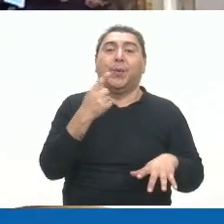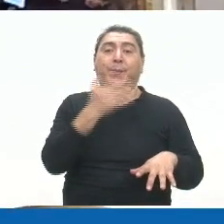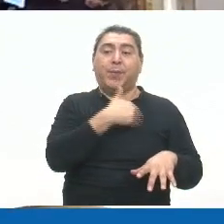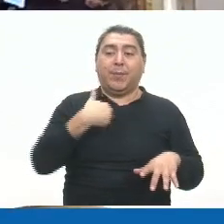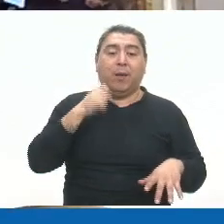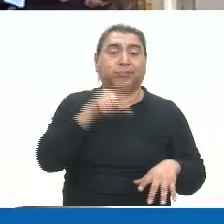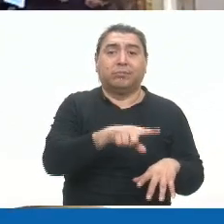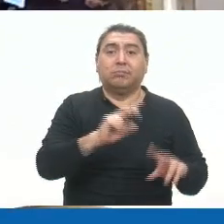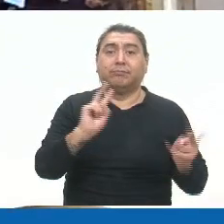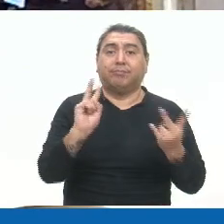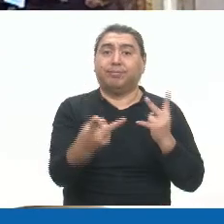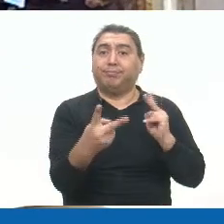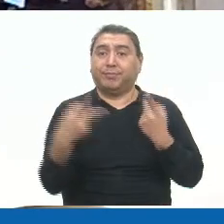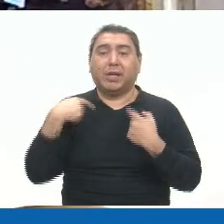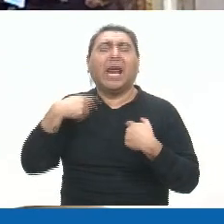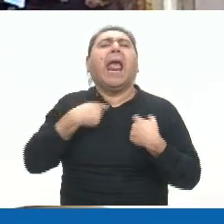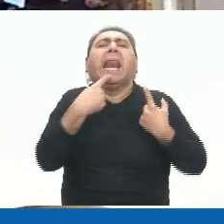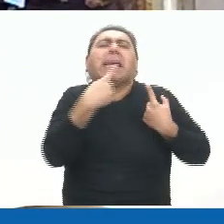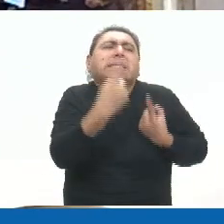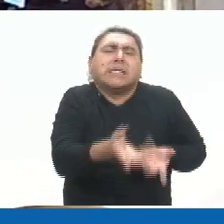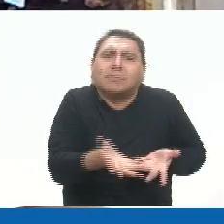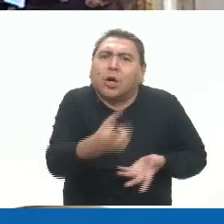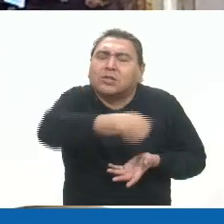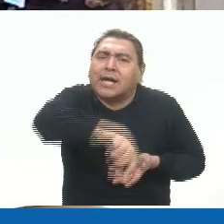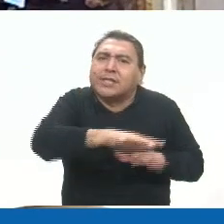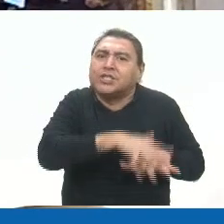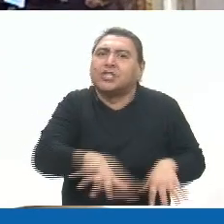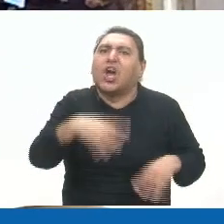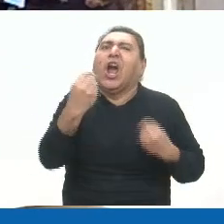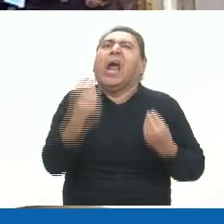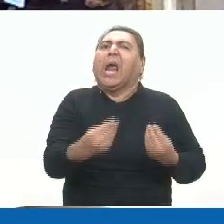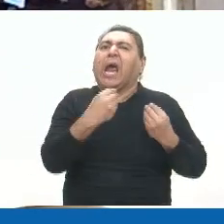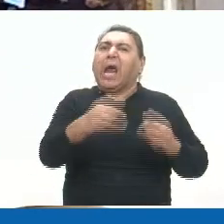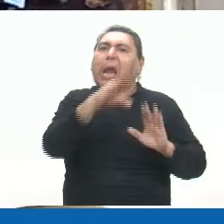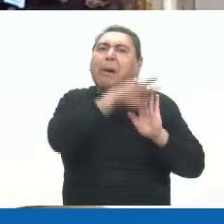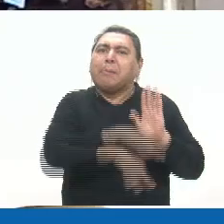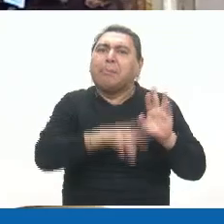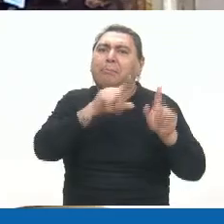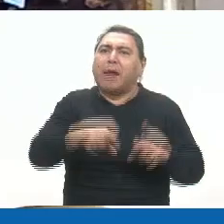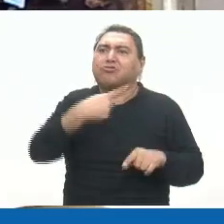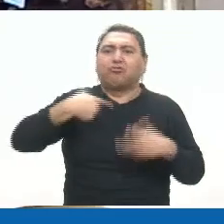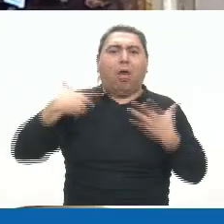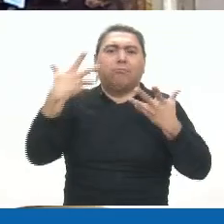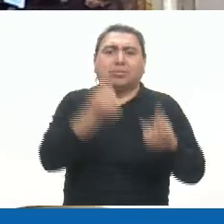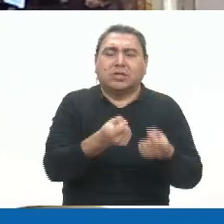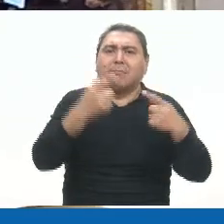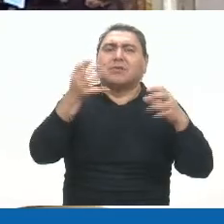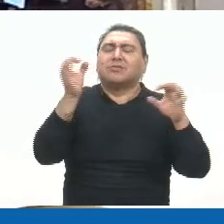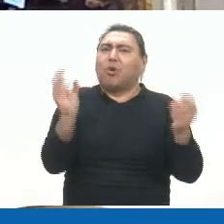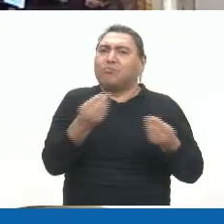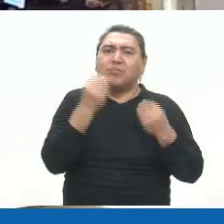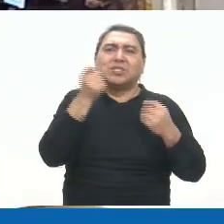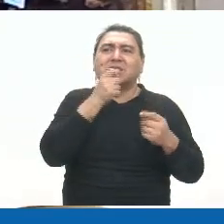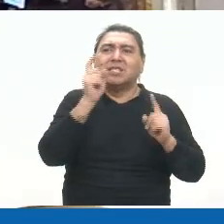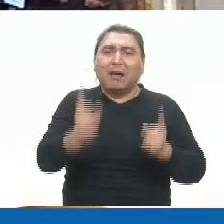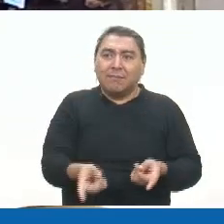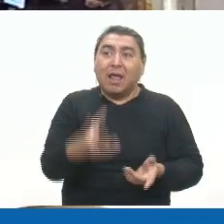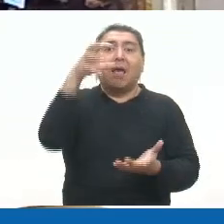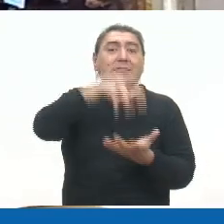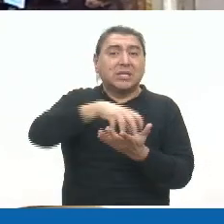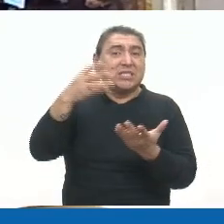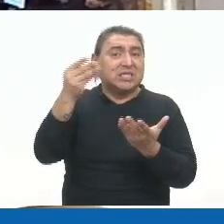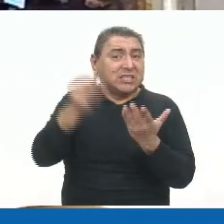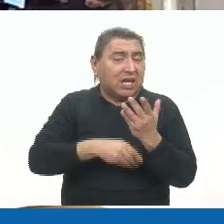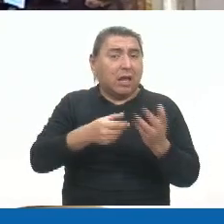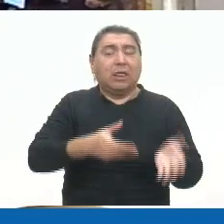decimos a a estos chicos con Qué programas los vamos a acompañar si también desmantelaron absolutamente